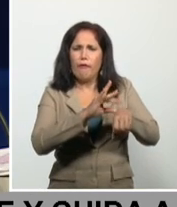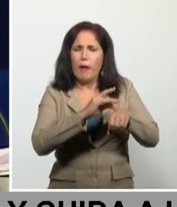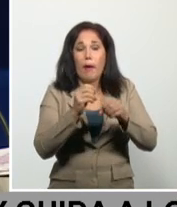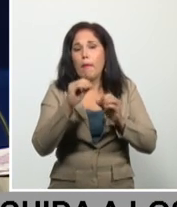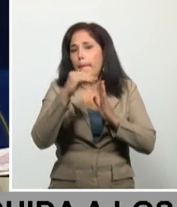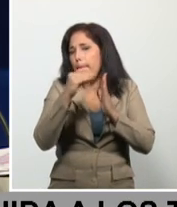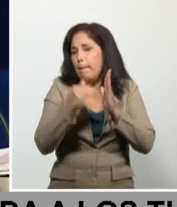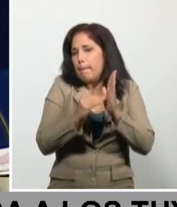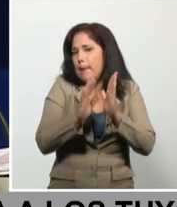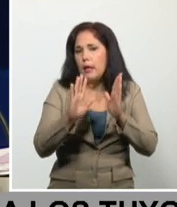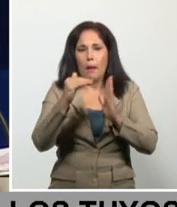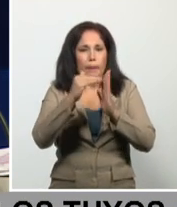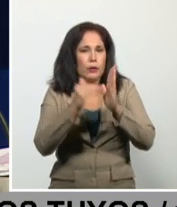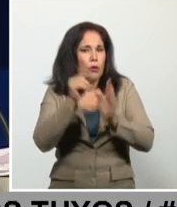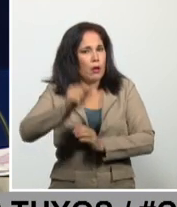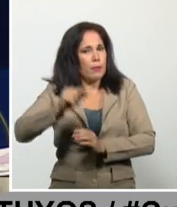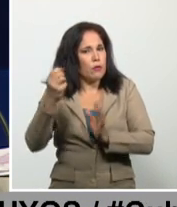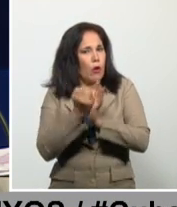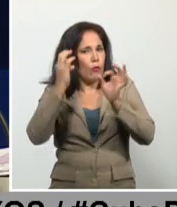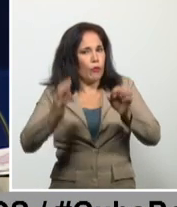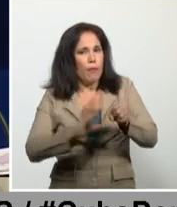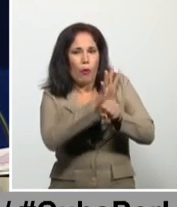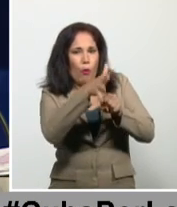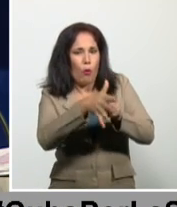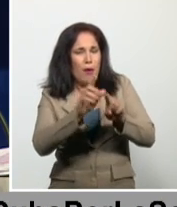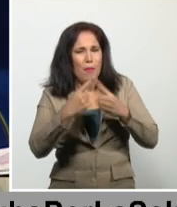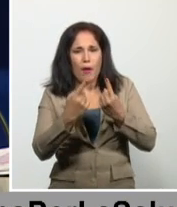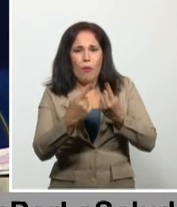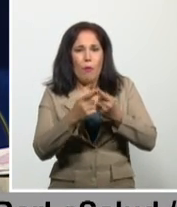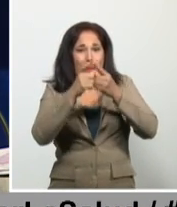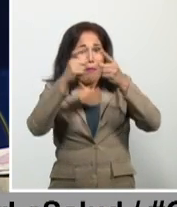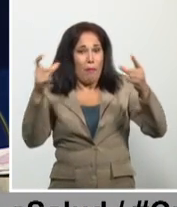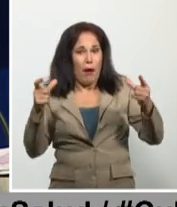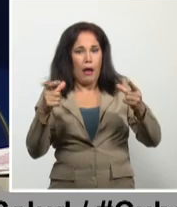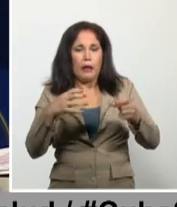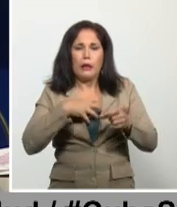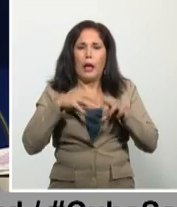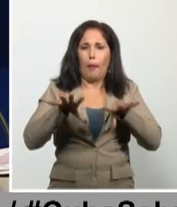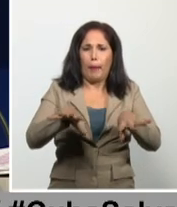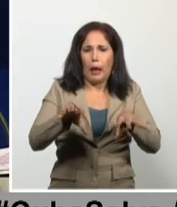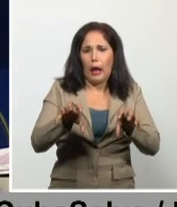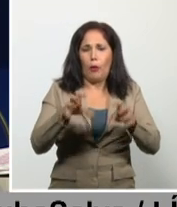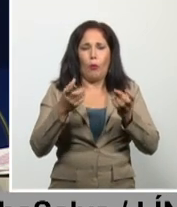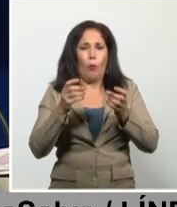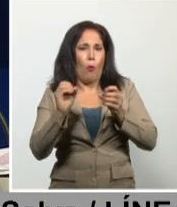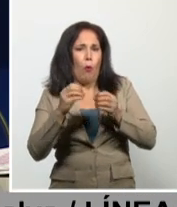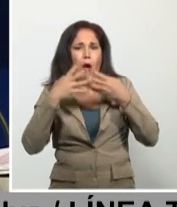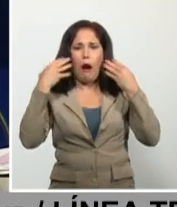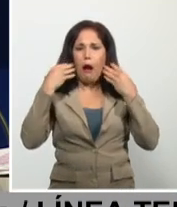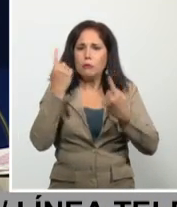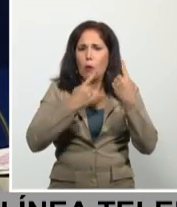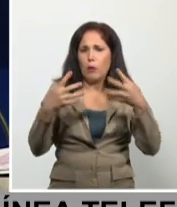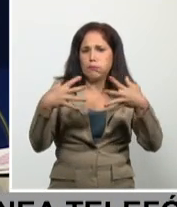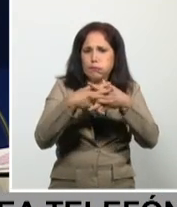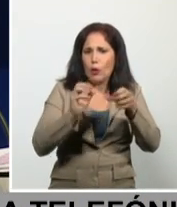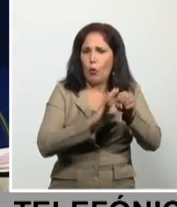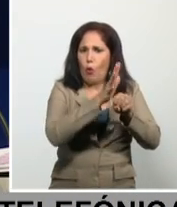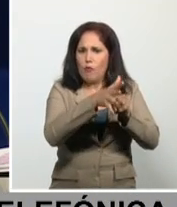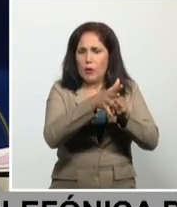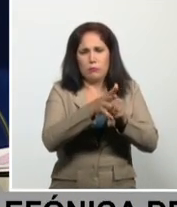millones de casos que se han confirmado, pero no ha habido una argumentación sólida de que exista, en primer